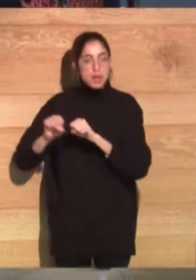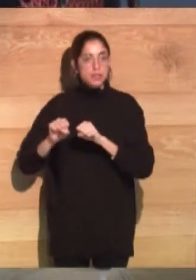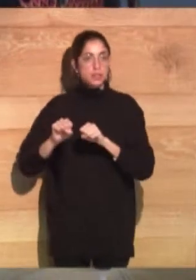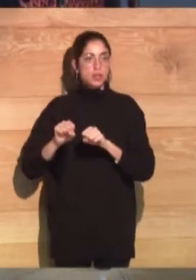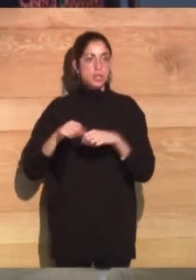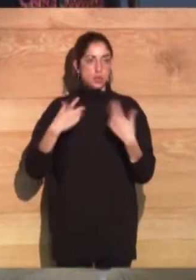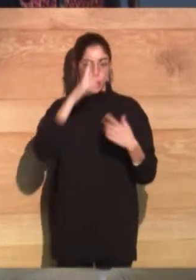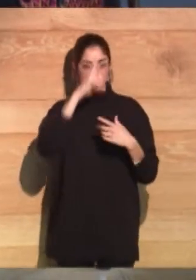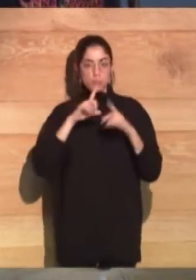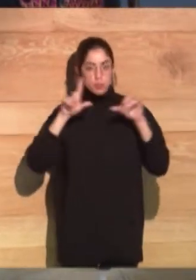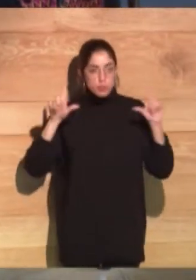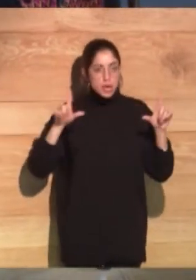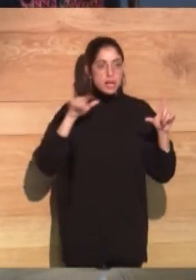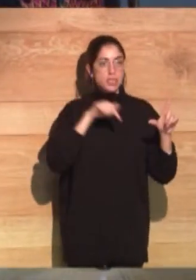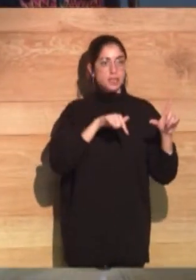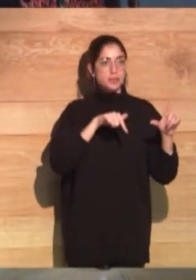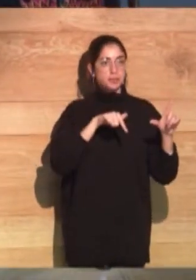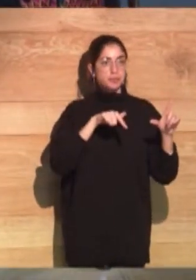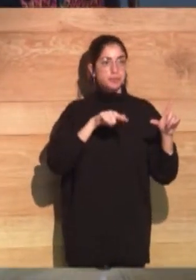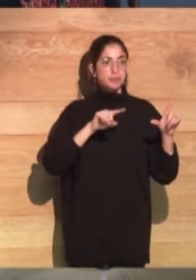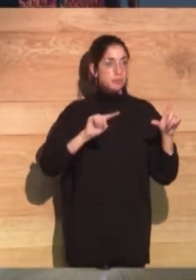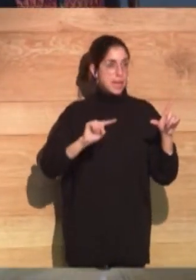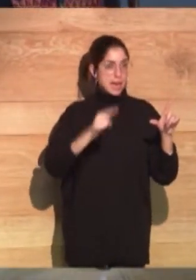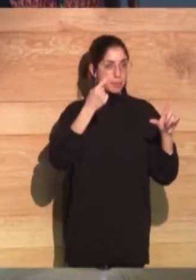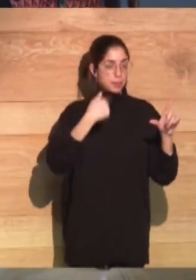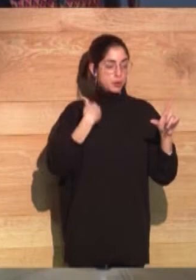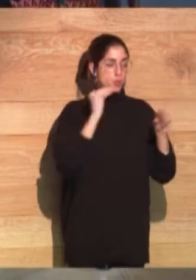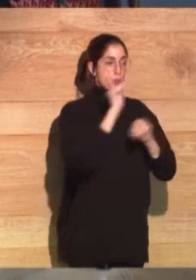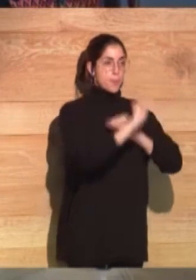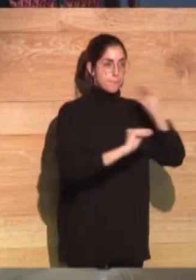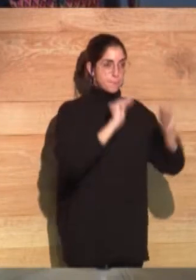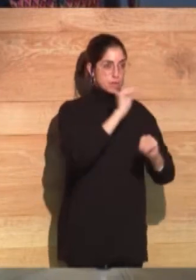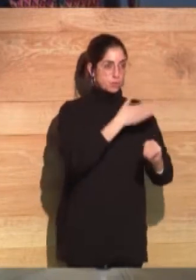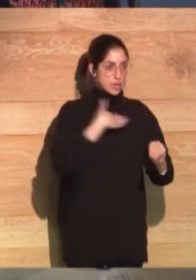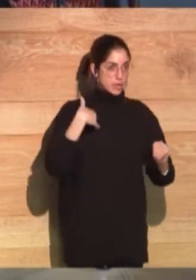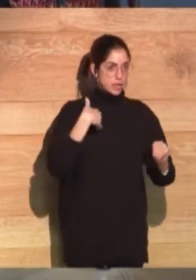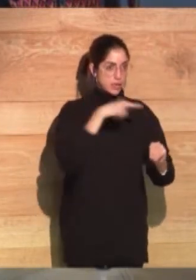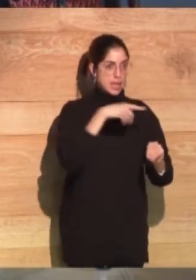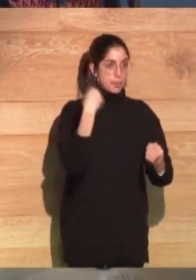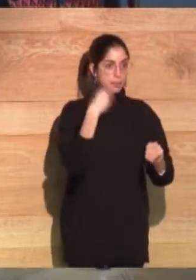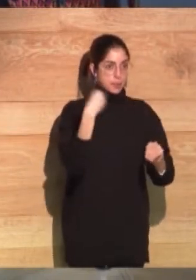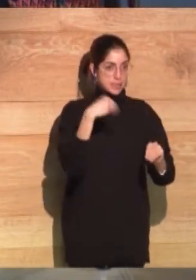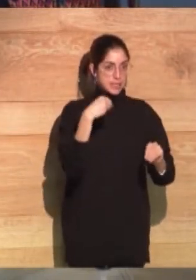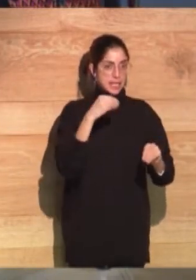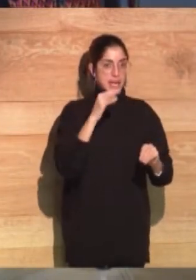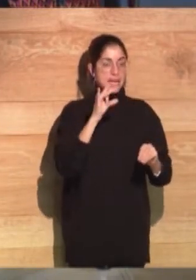imagen que es la primera por la que le quiero preguntar a la presidenta Sirleaf,